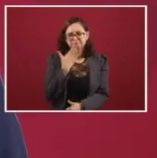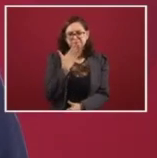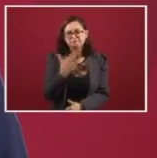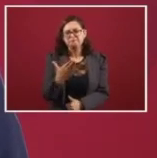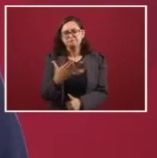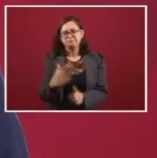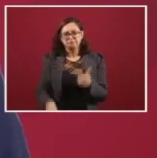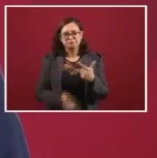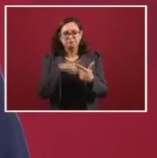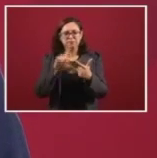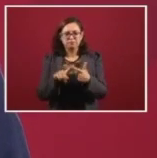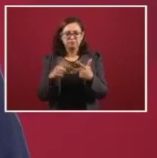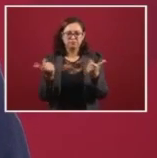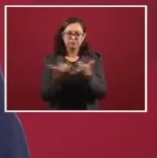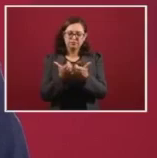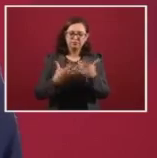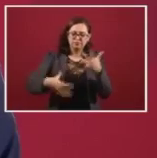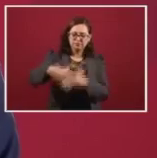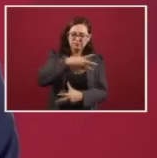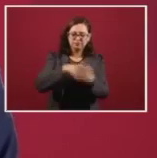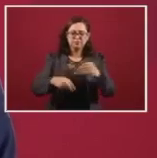haya crecimiento, empleo,